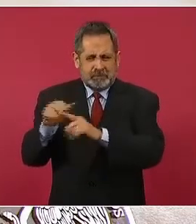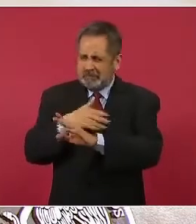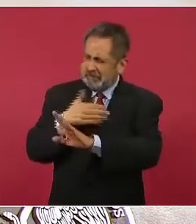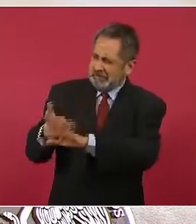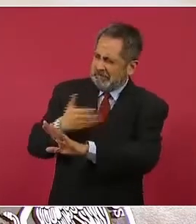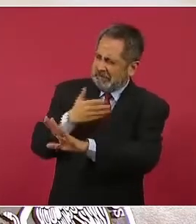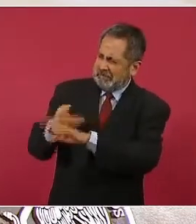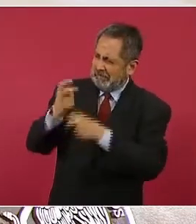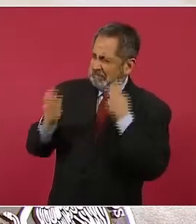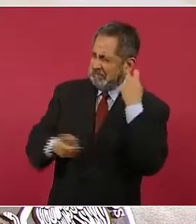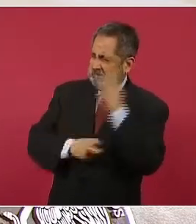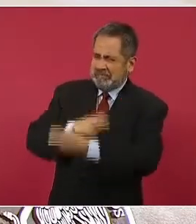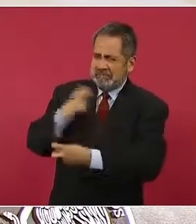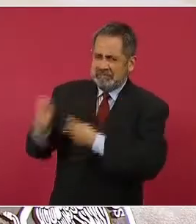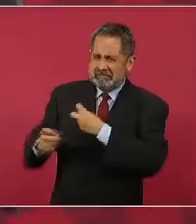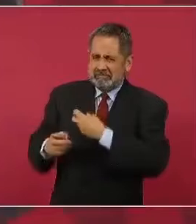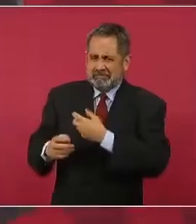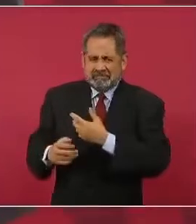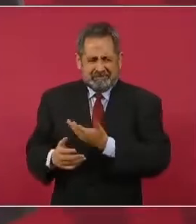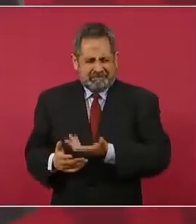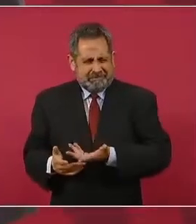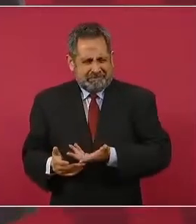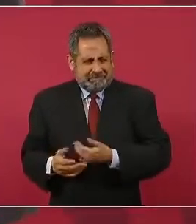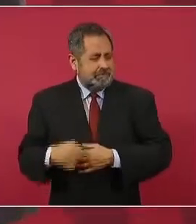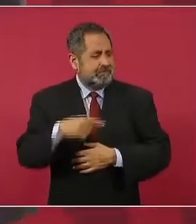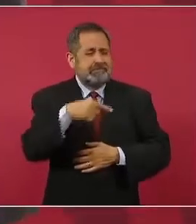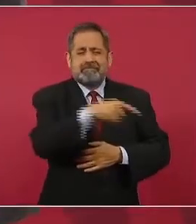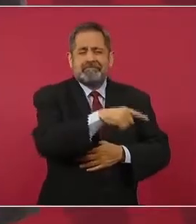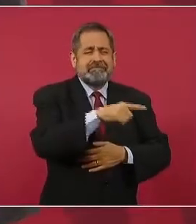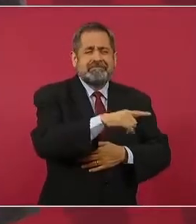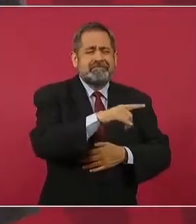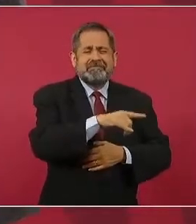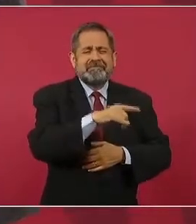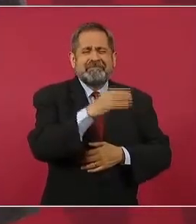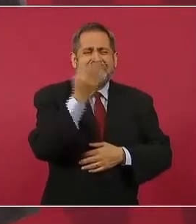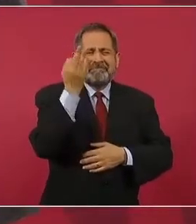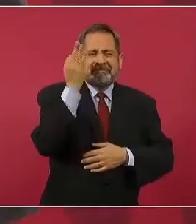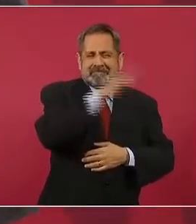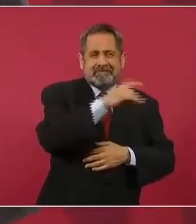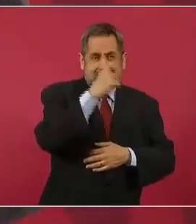Pero ya parece que el Reforma o el Universal